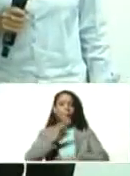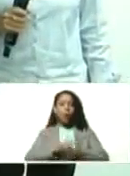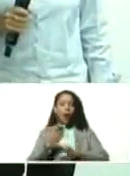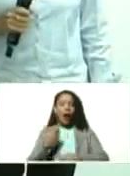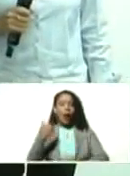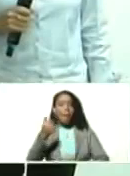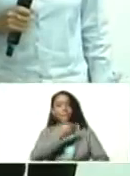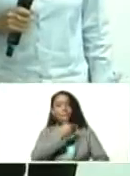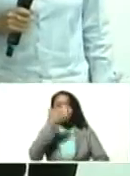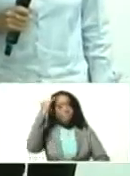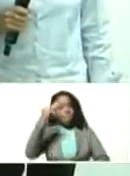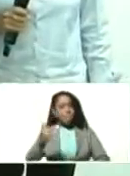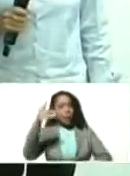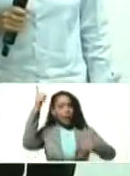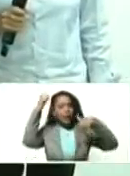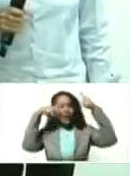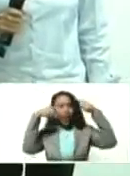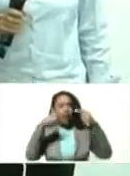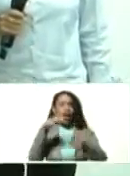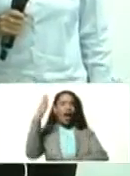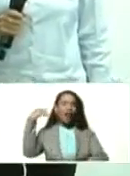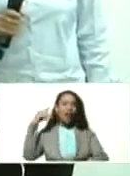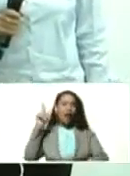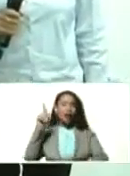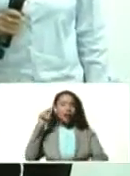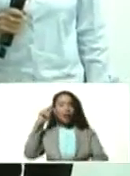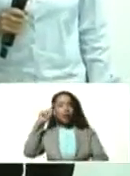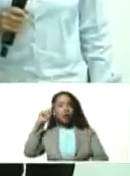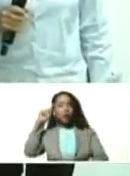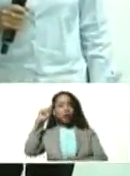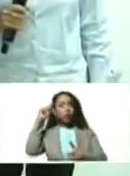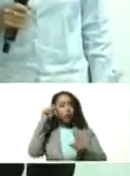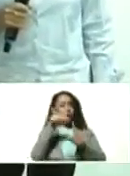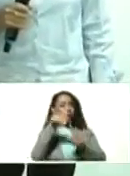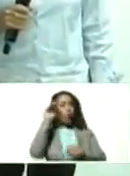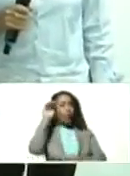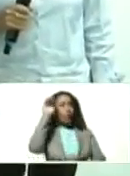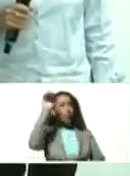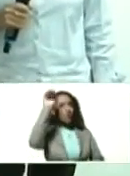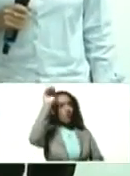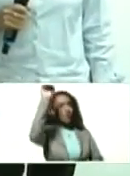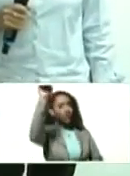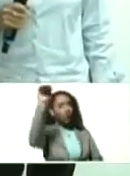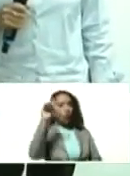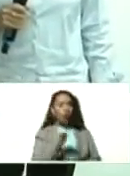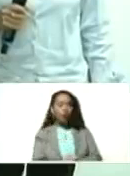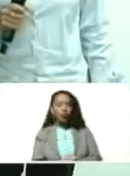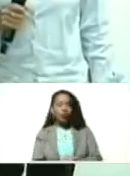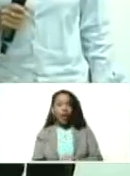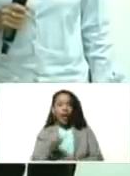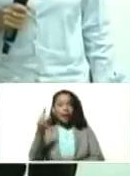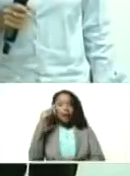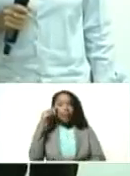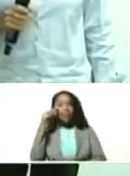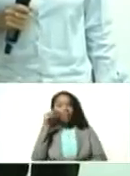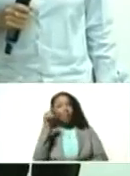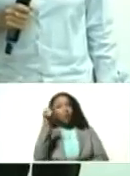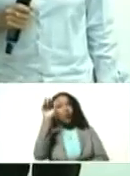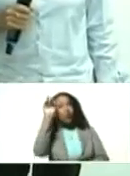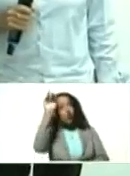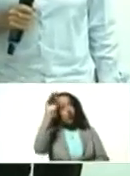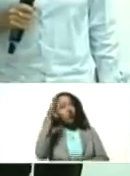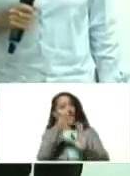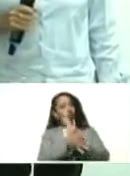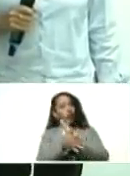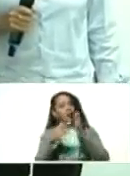Rafael Chávez Frías, con aquella visión gigantesca de profeta, con aquella visión de futuro,